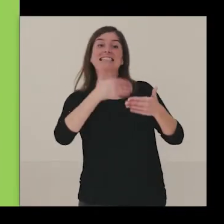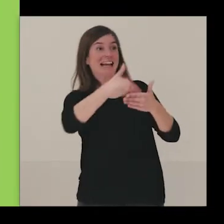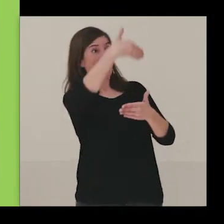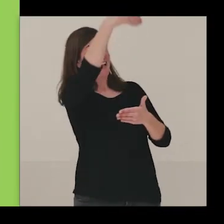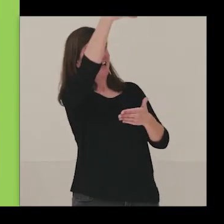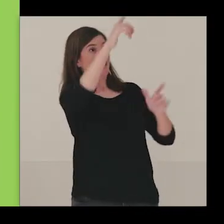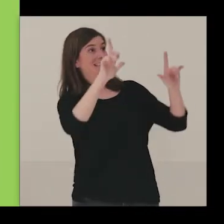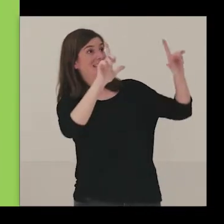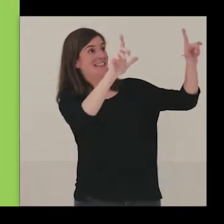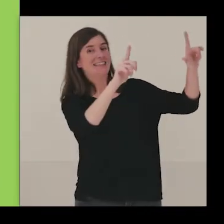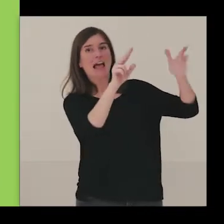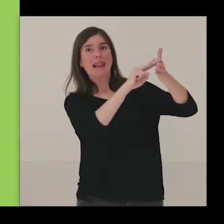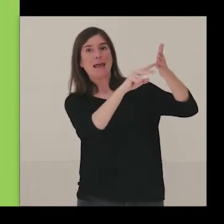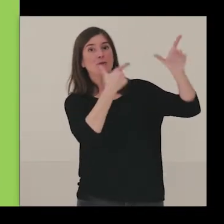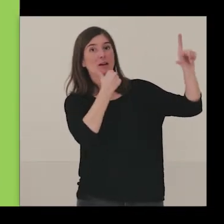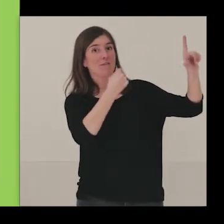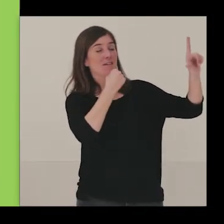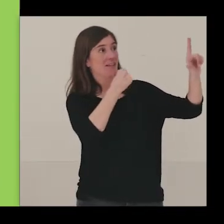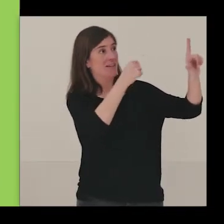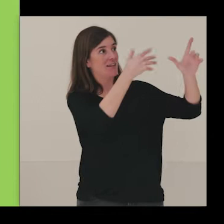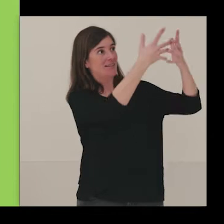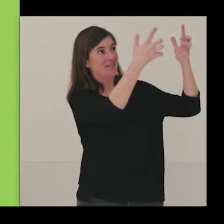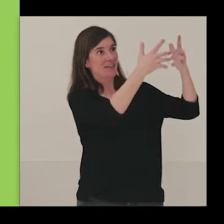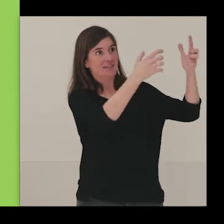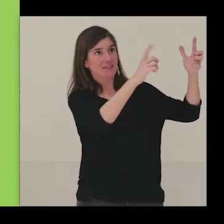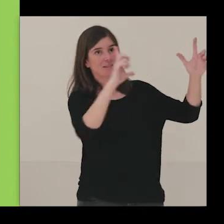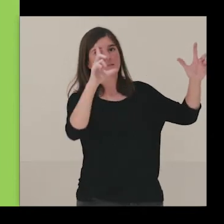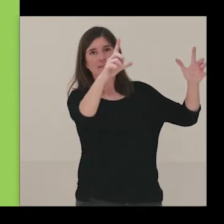fácil junto a la cartela en su formato original.